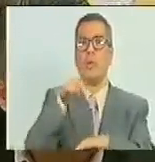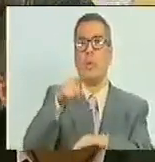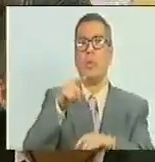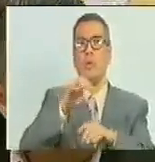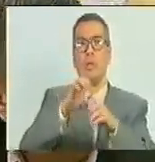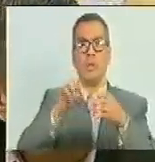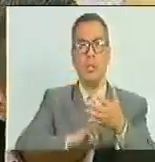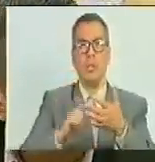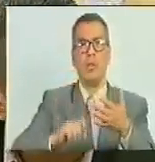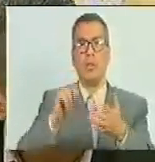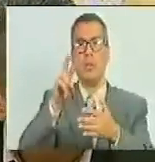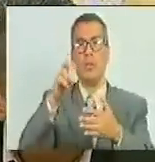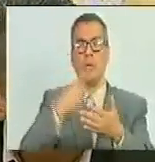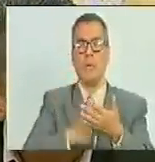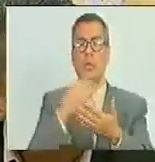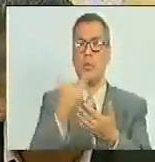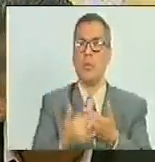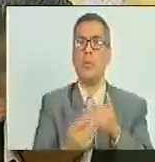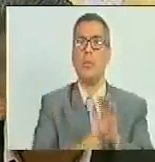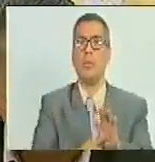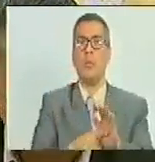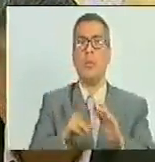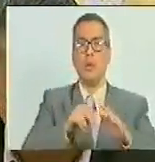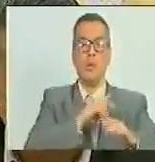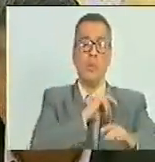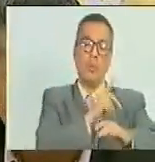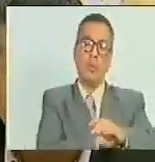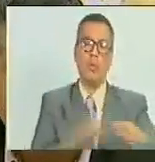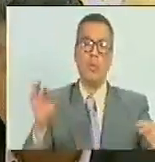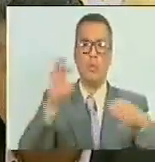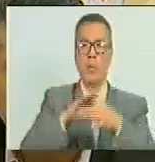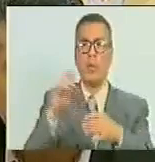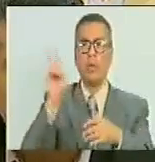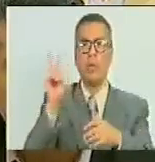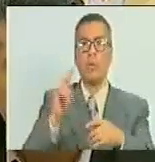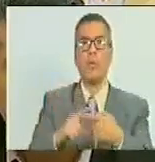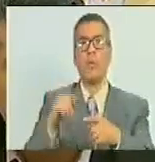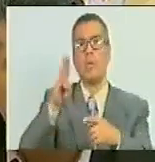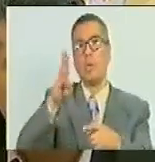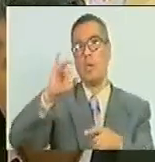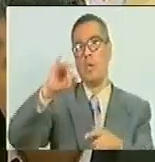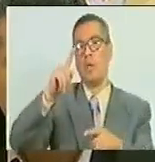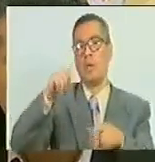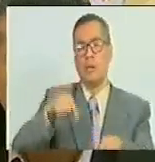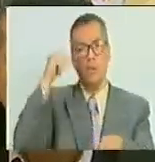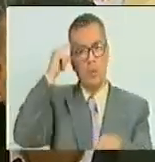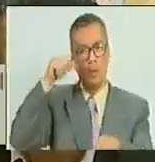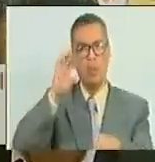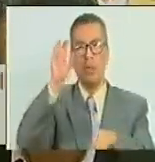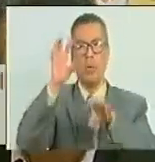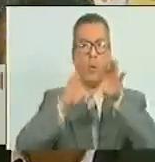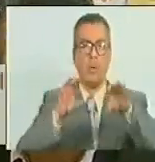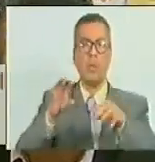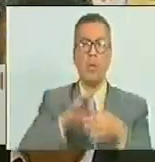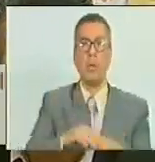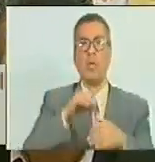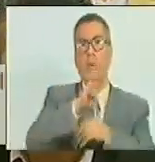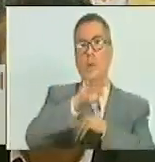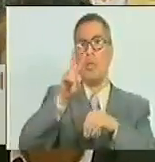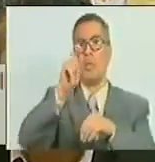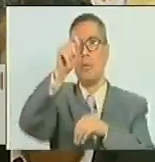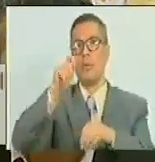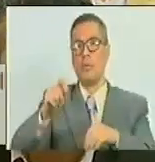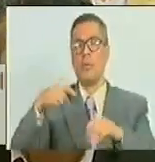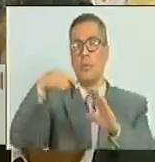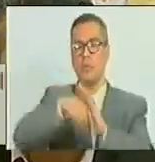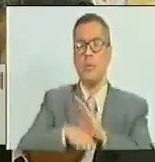se inscribe este nuevo planteamiento. La potencial incorporación de Venezuela a los BRICS. Ya hoy los países emergentes son el 42% del